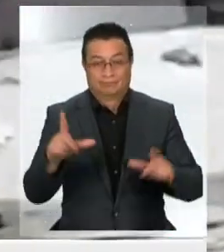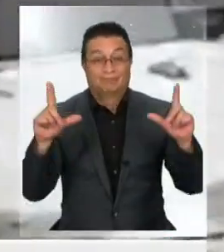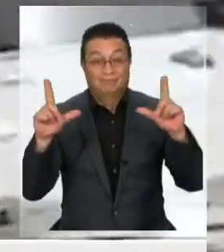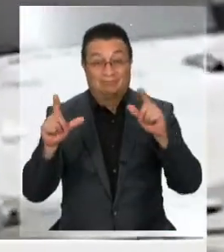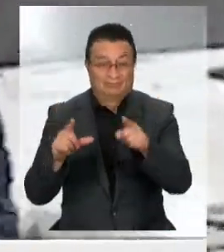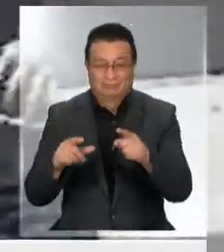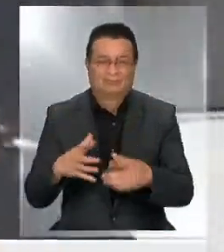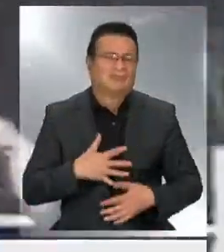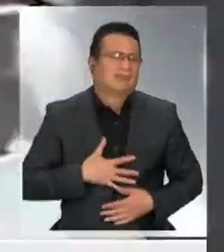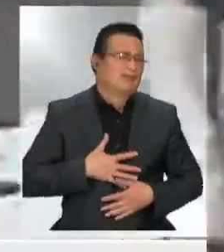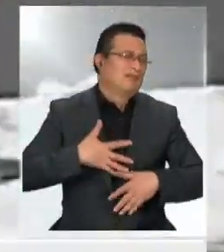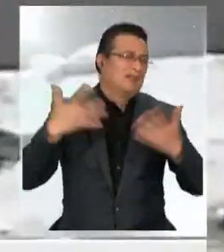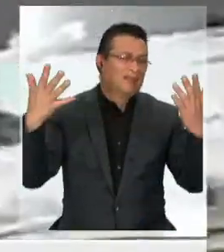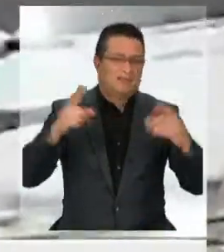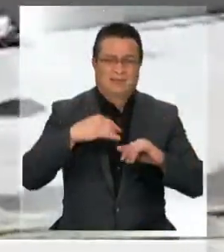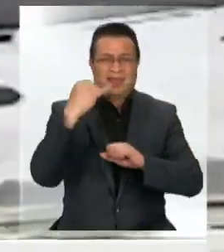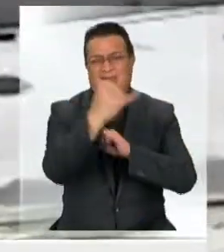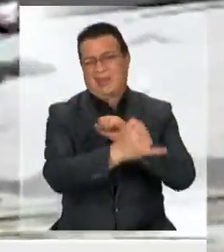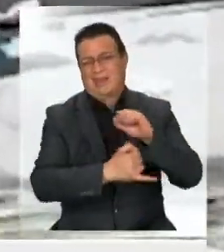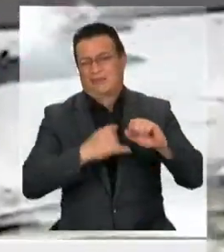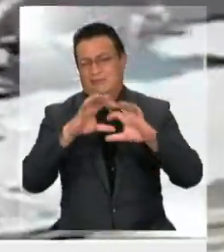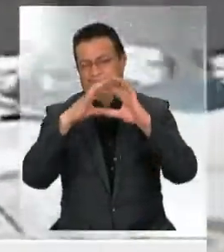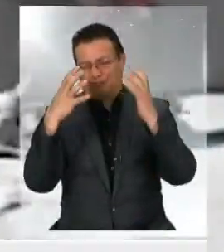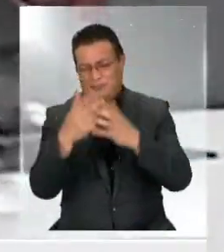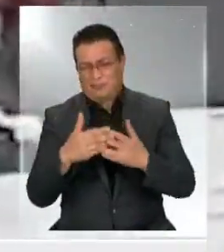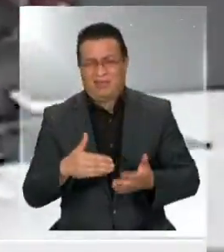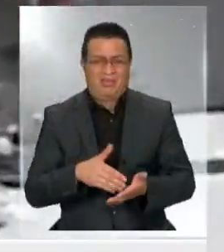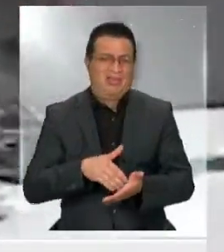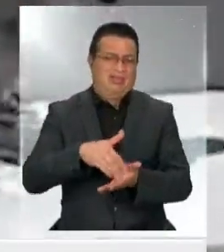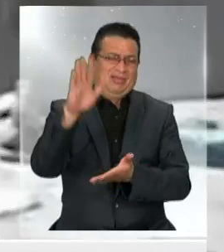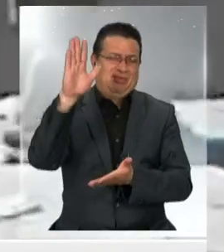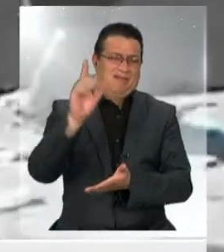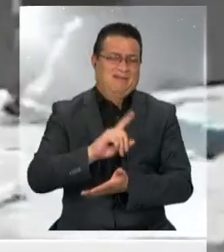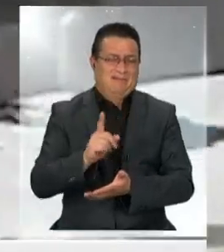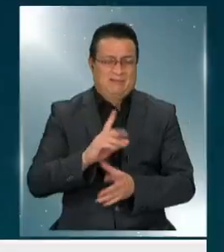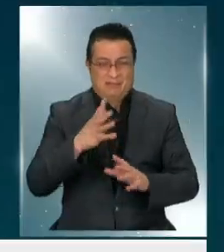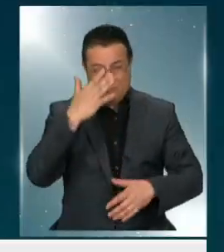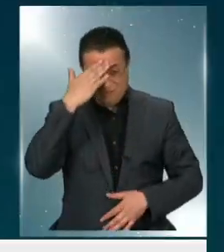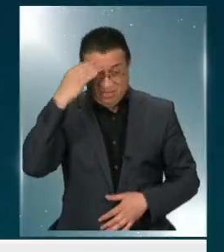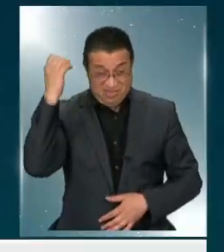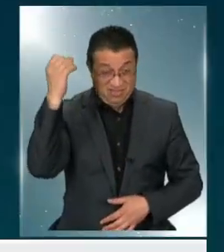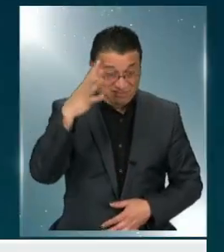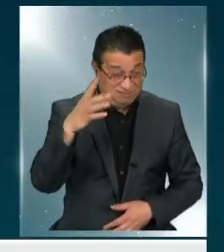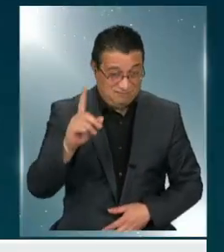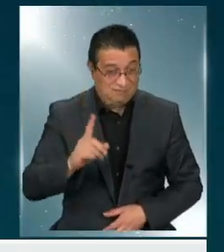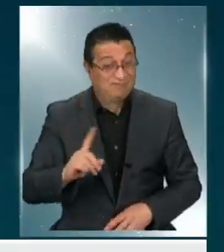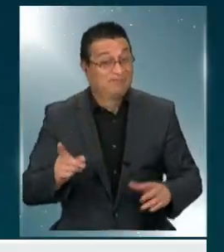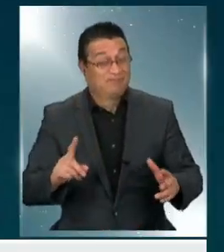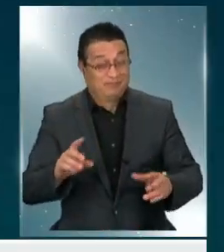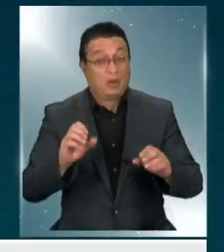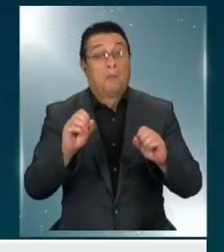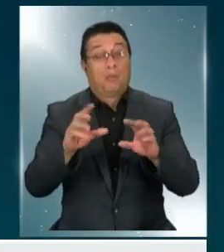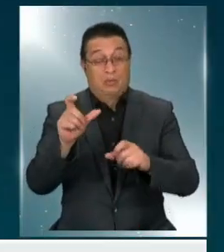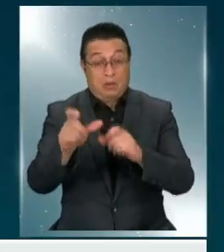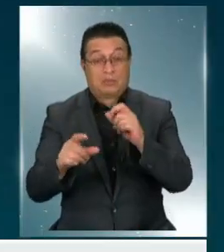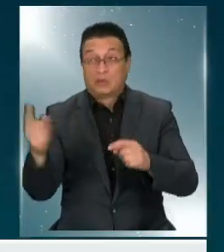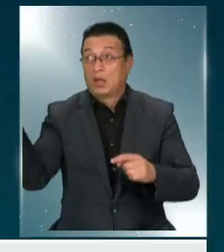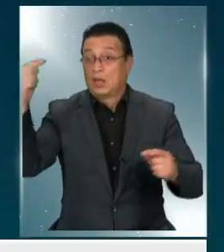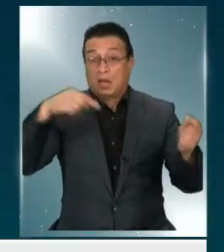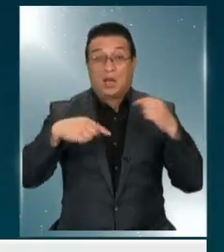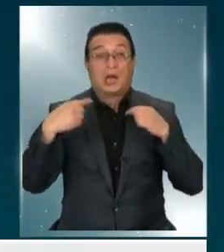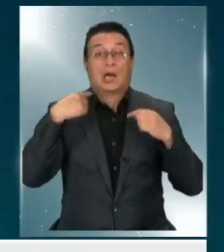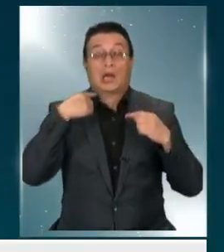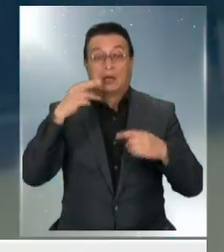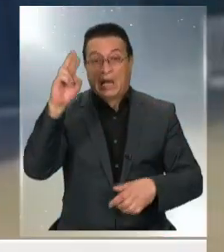Imágenes repudiadas a nivel internacional difícilmente podrán olvidarse, sobre todo para los cientos de inmigrantes víctimas